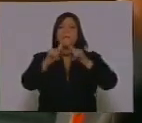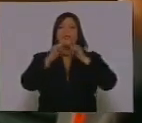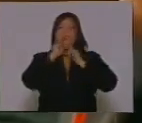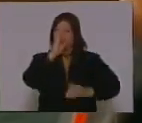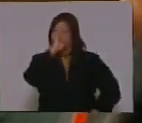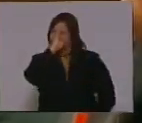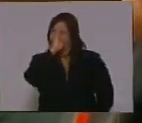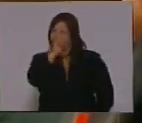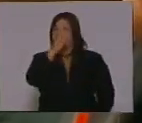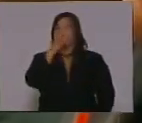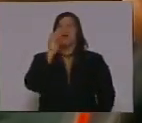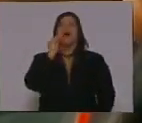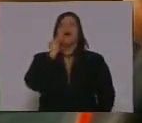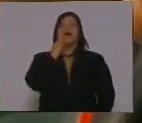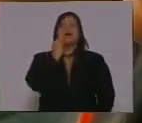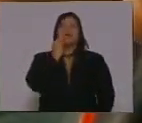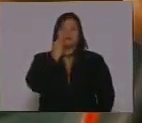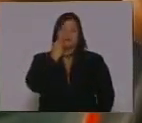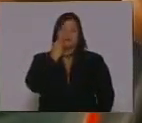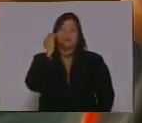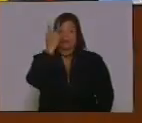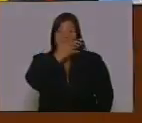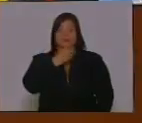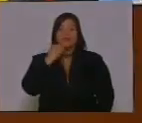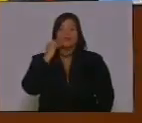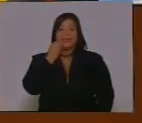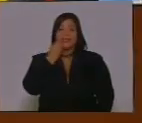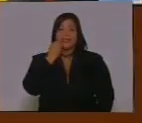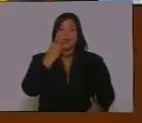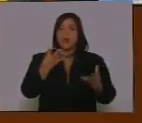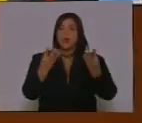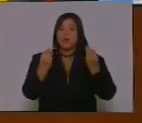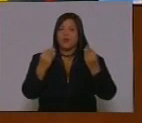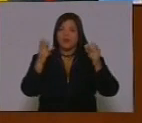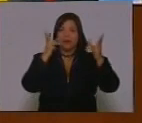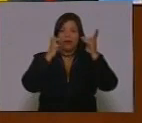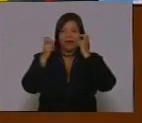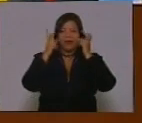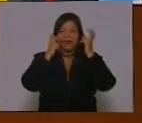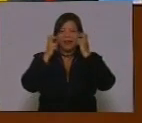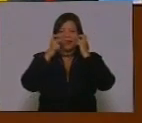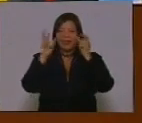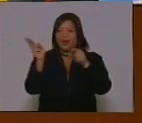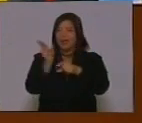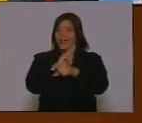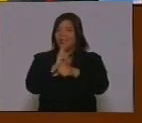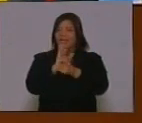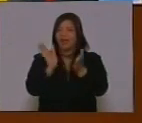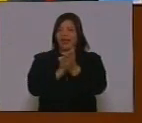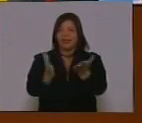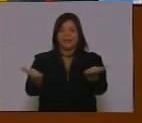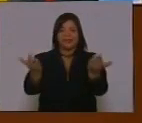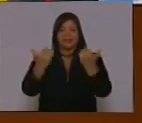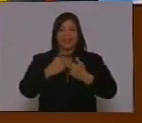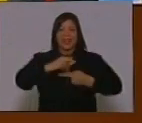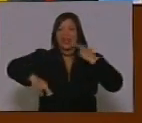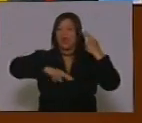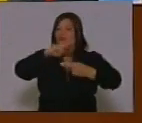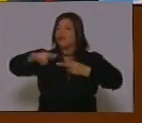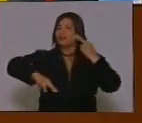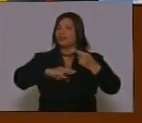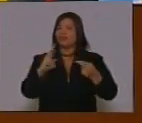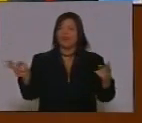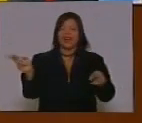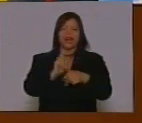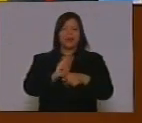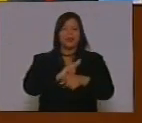directo a la juventud, y esa juventud, muchos de los que lo estaban escuchando, inmediatamente se vinieron a la Revolución Bolivariana. Y